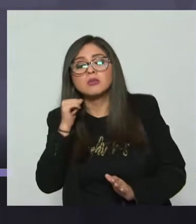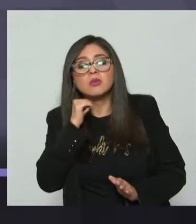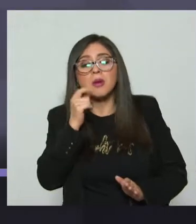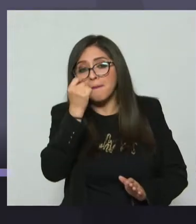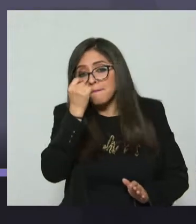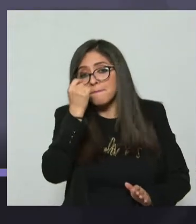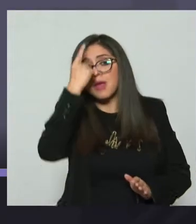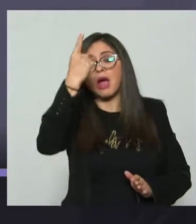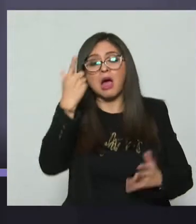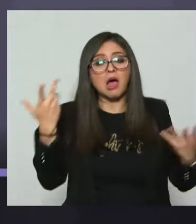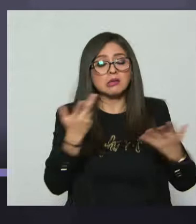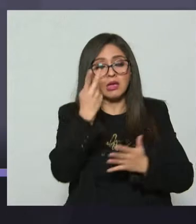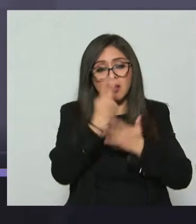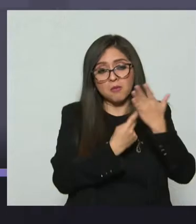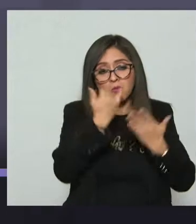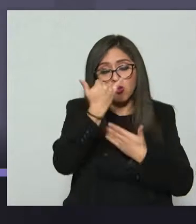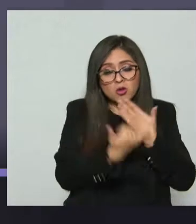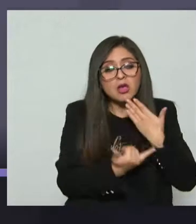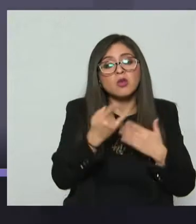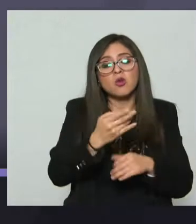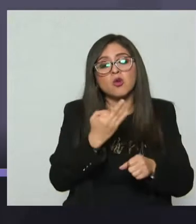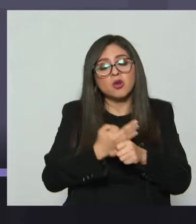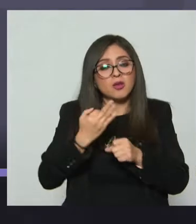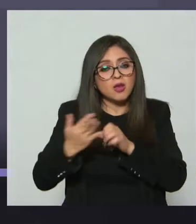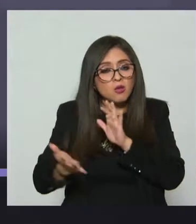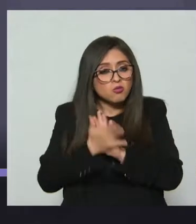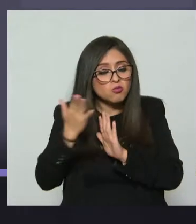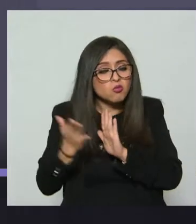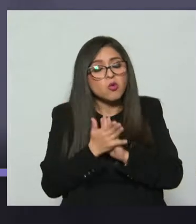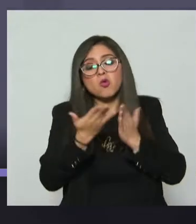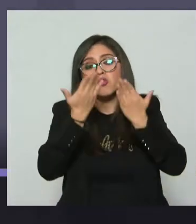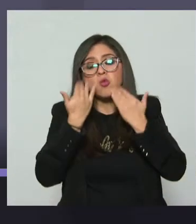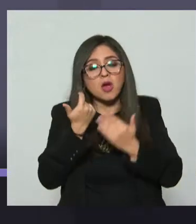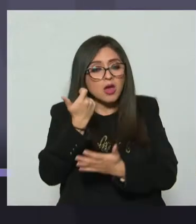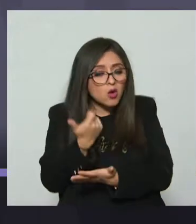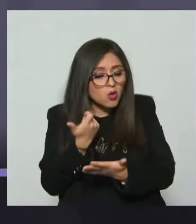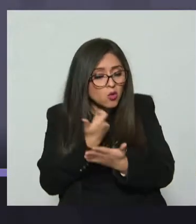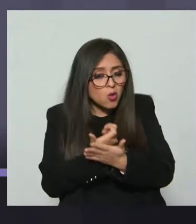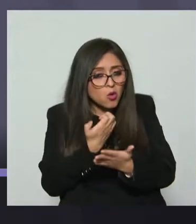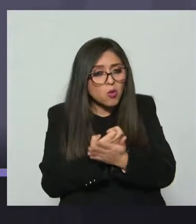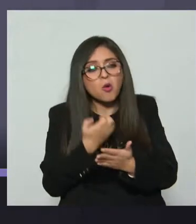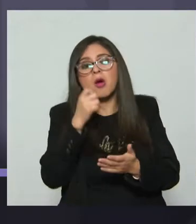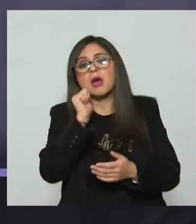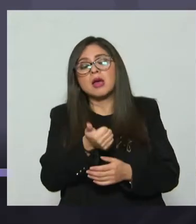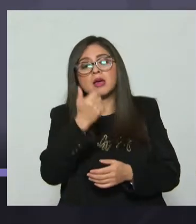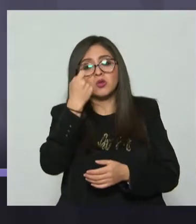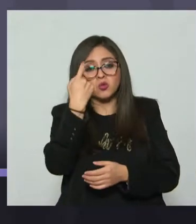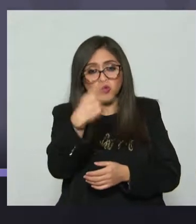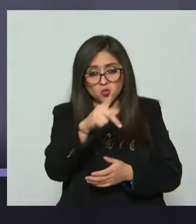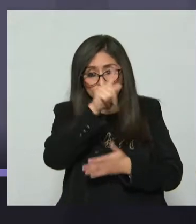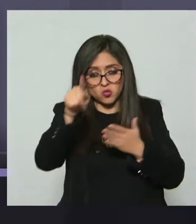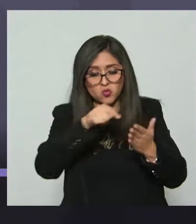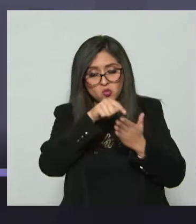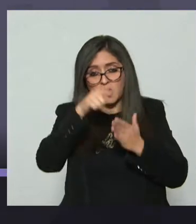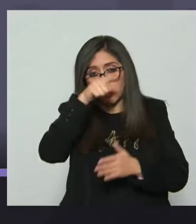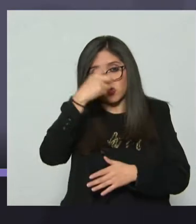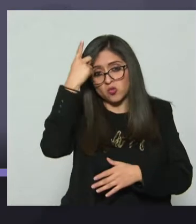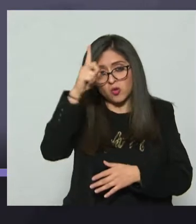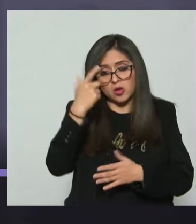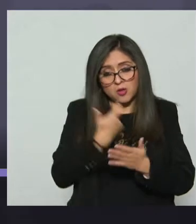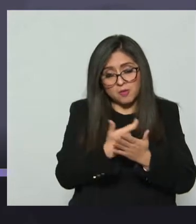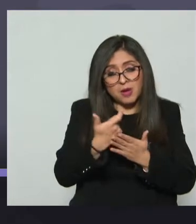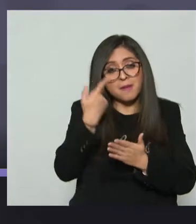proyecto de desarrollo inmobiliario, urbano, económico en su zona, por el otro lado en